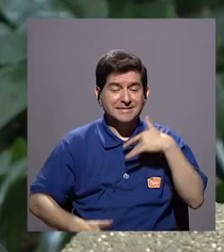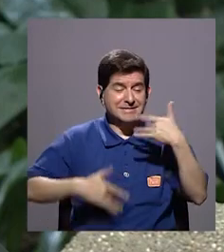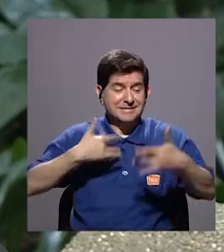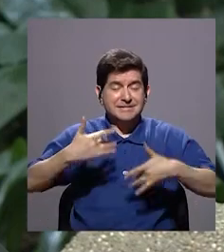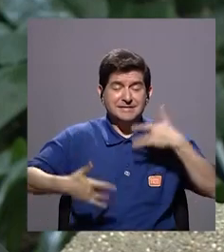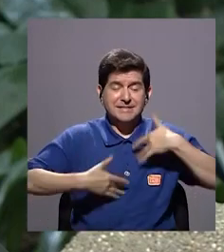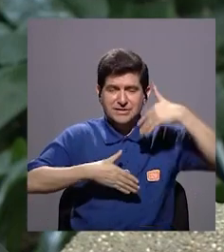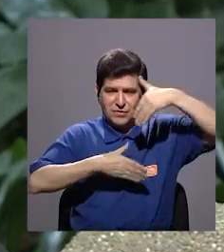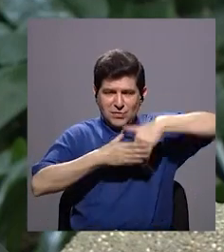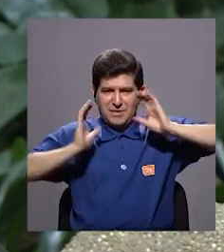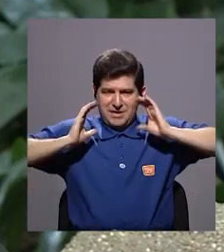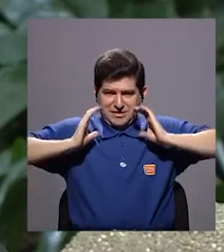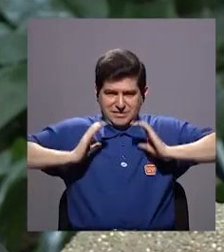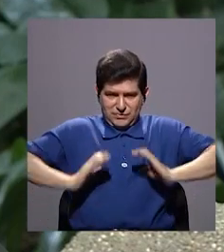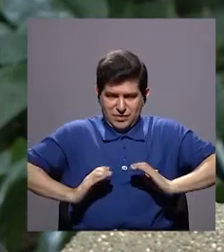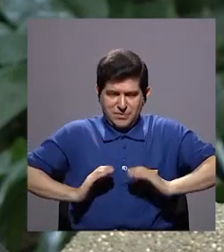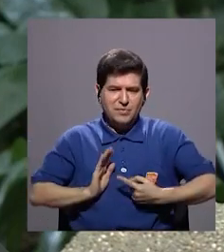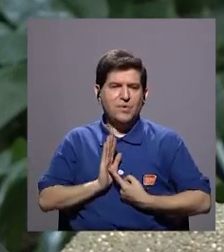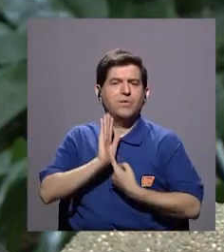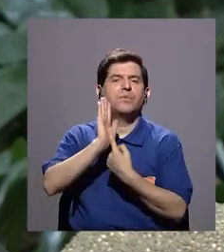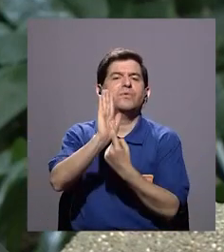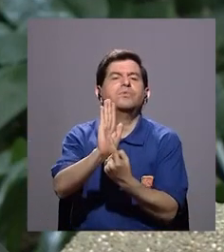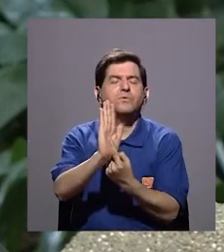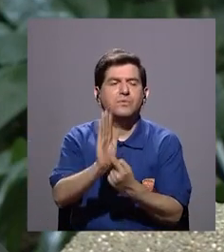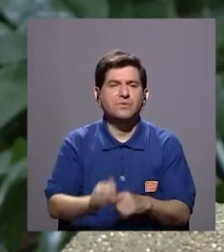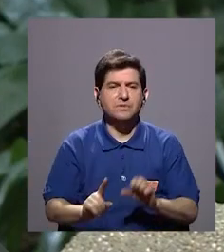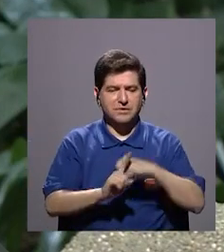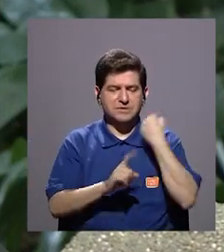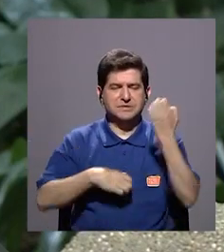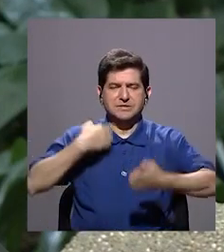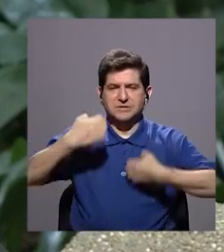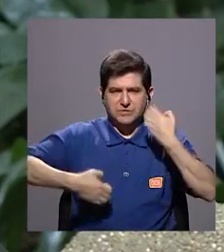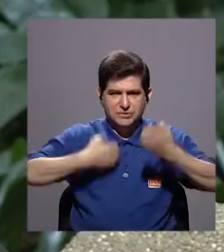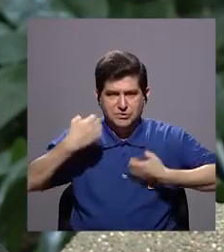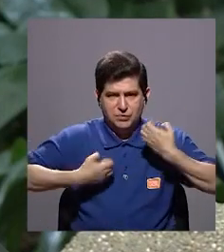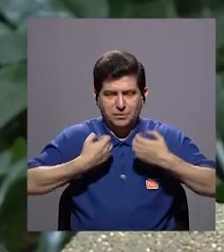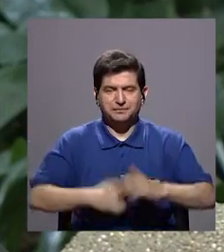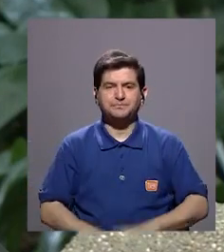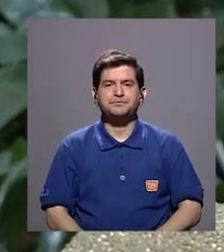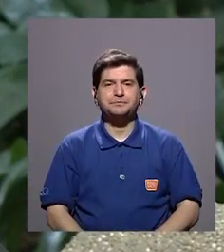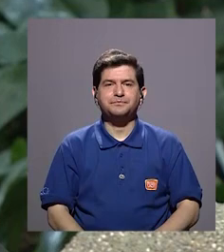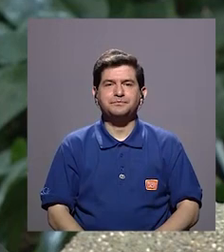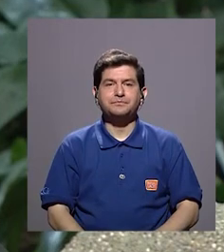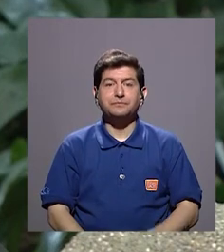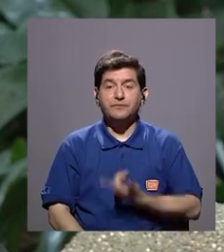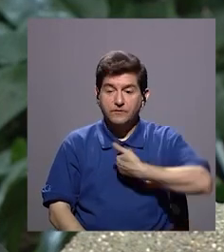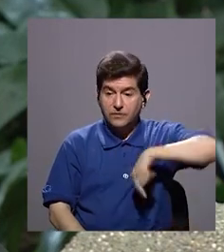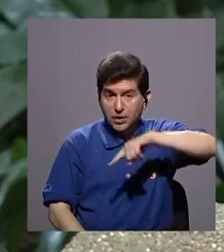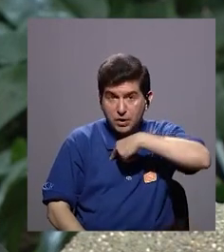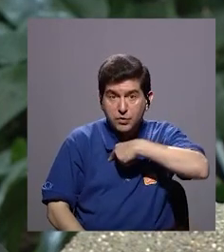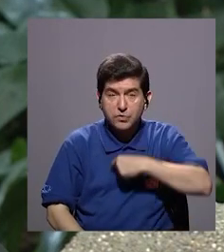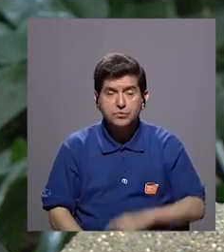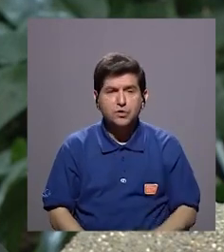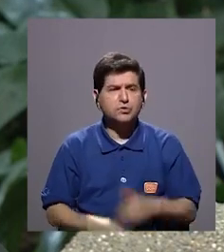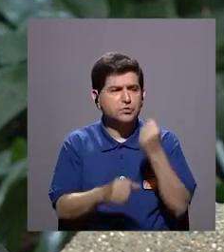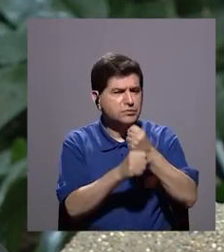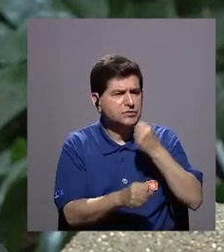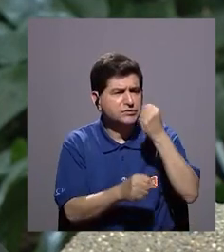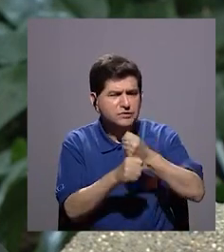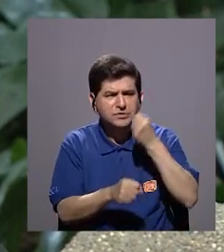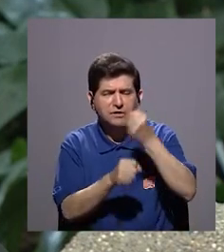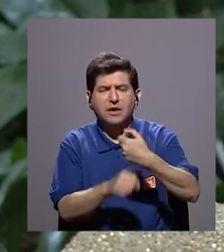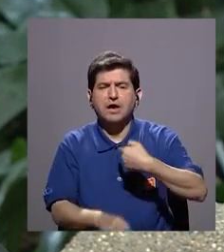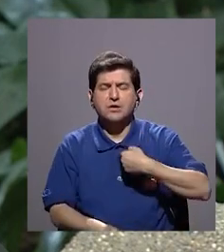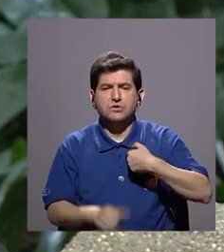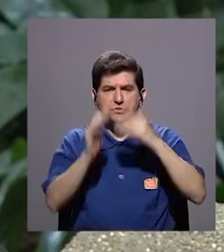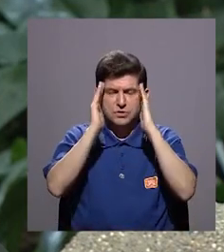unos síntomas en nuestro cuerpo que expresan simplemente un estado emocional. Entonces, cuando nosotros vamos un poco trabajando,